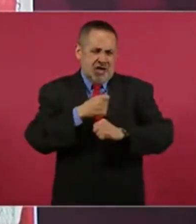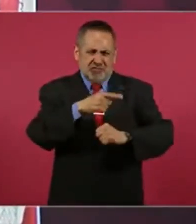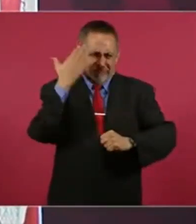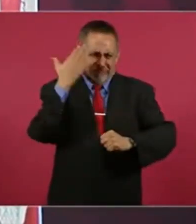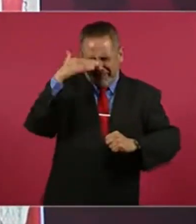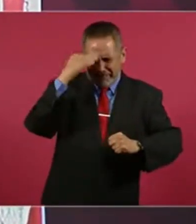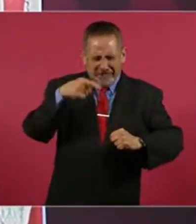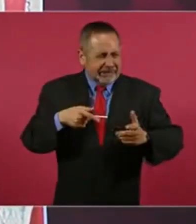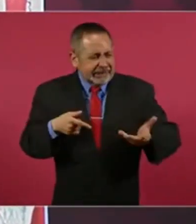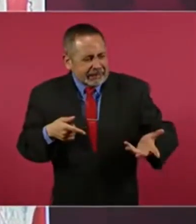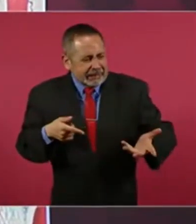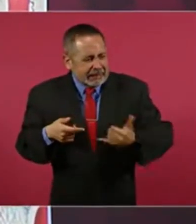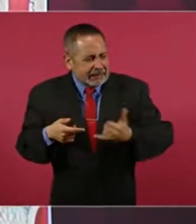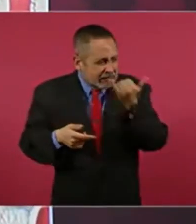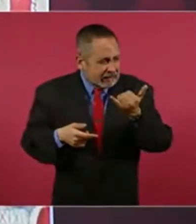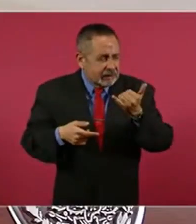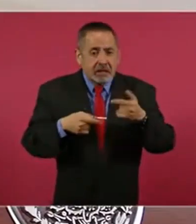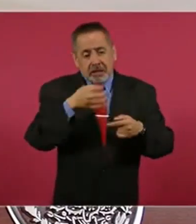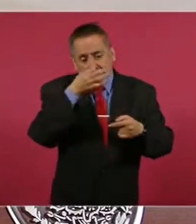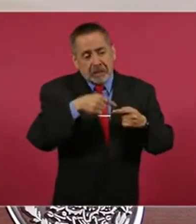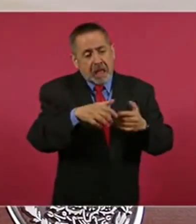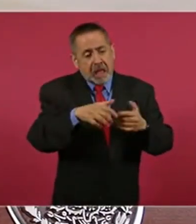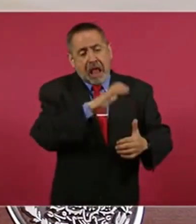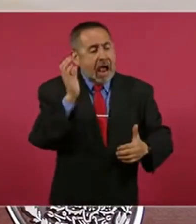el oficio va a tener un final